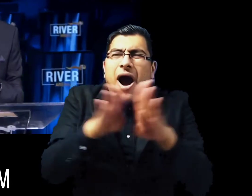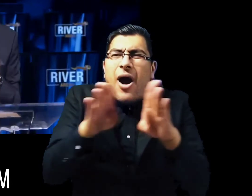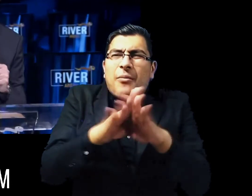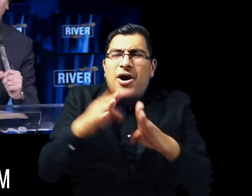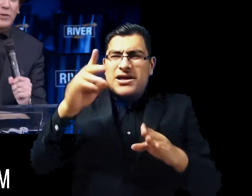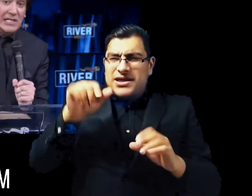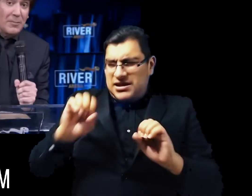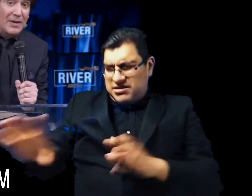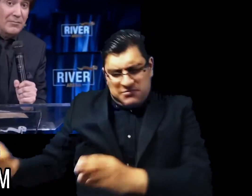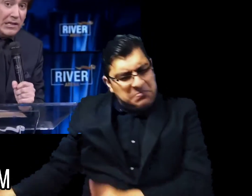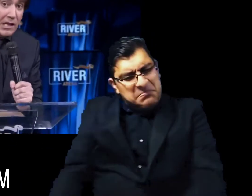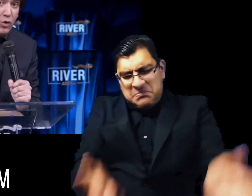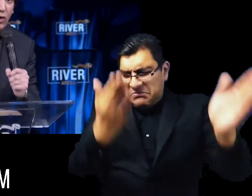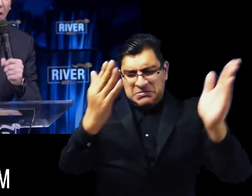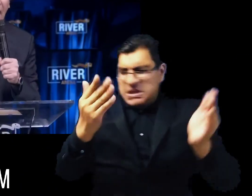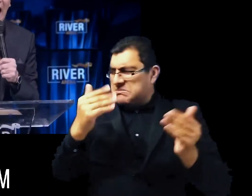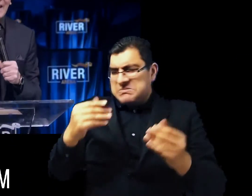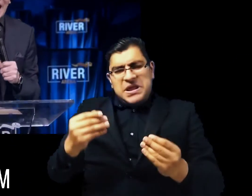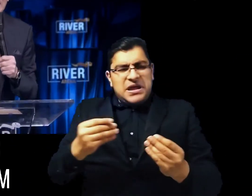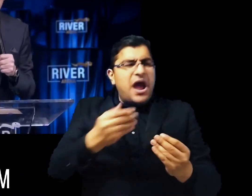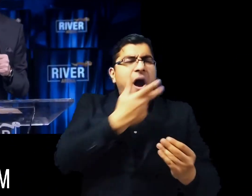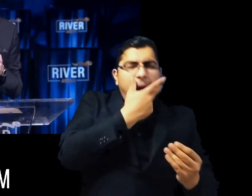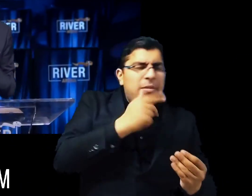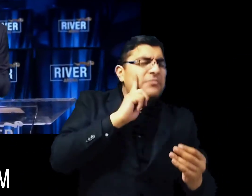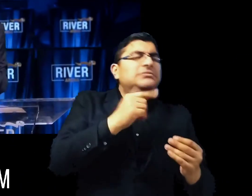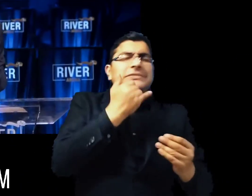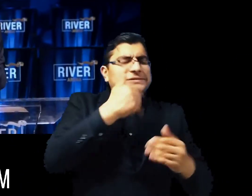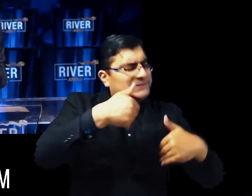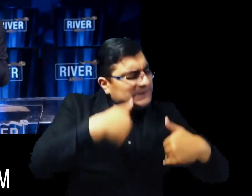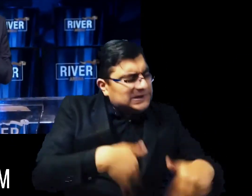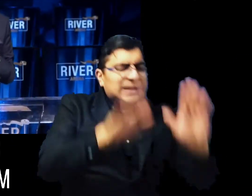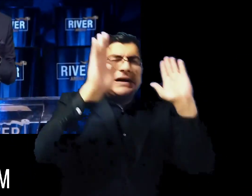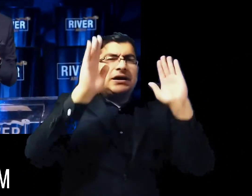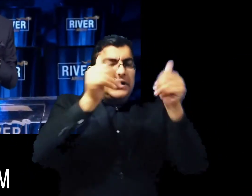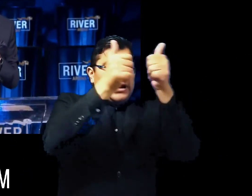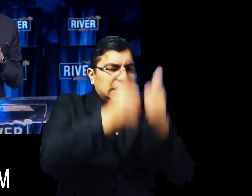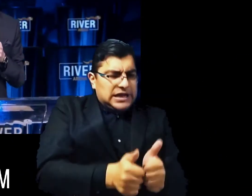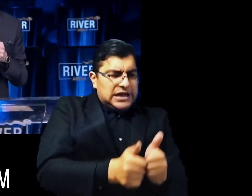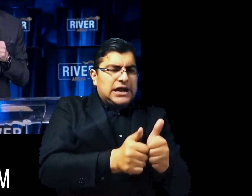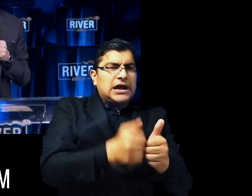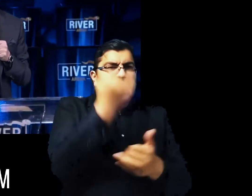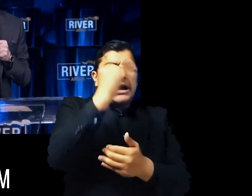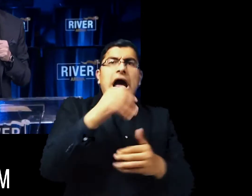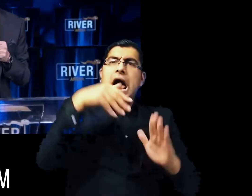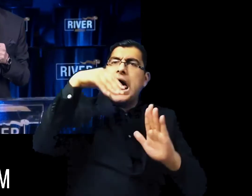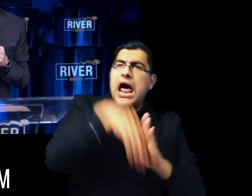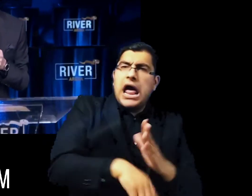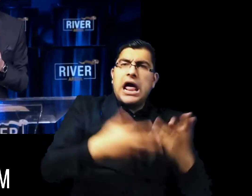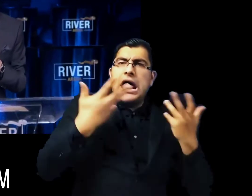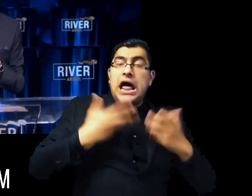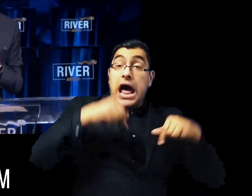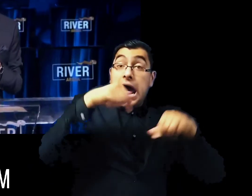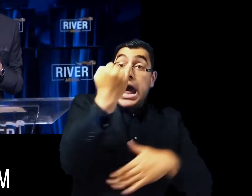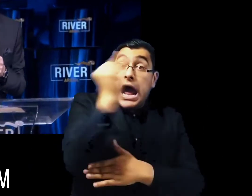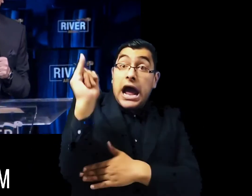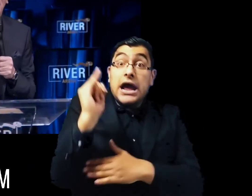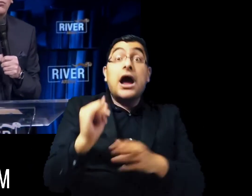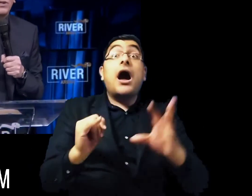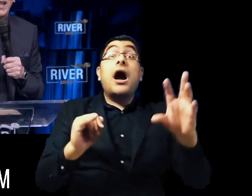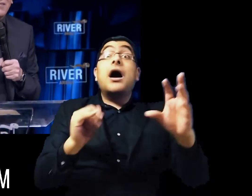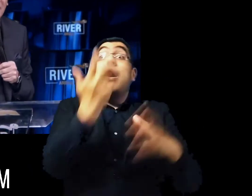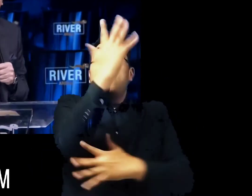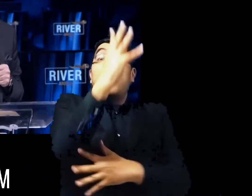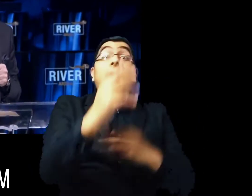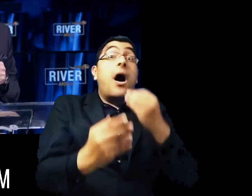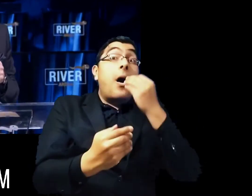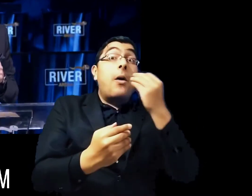Dios les hubiese permitido a Adán y Eva quedarse caídos en el jardín y comer del árbol